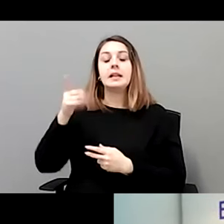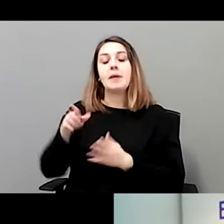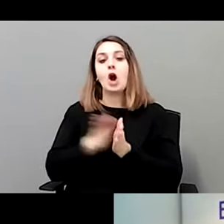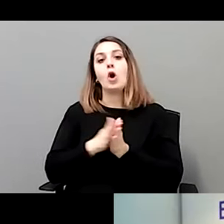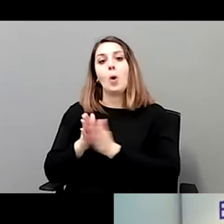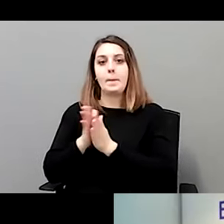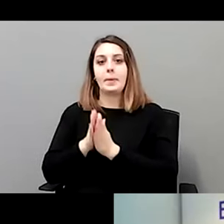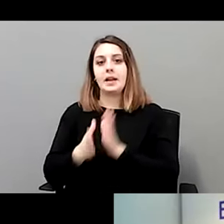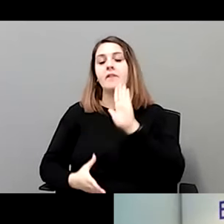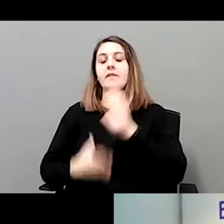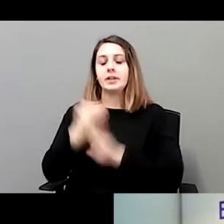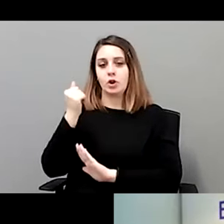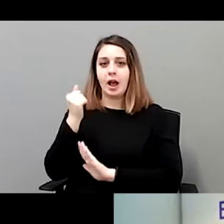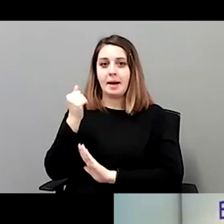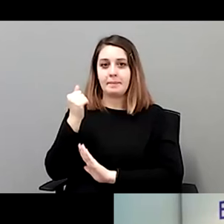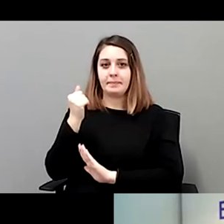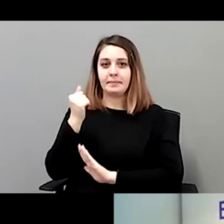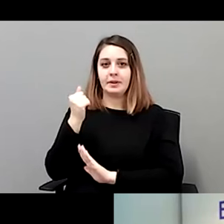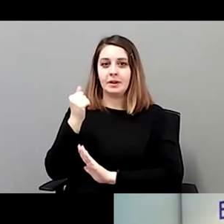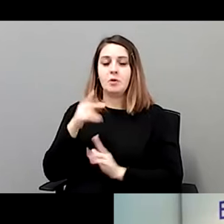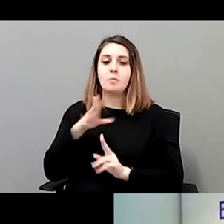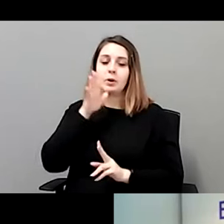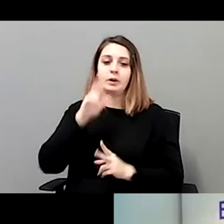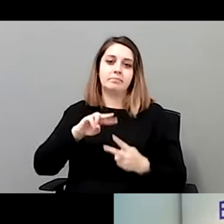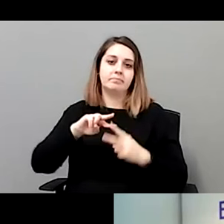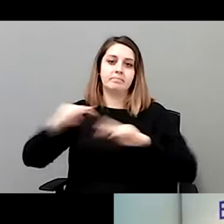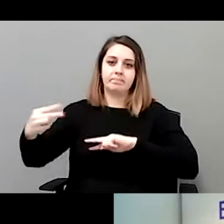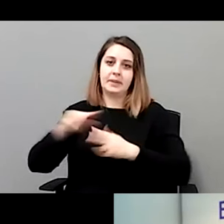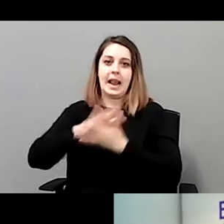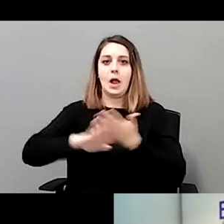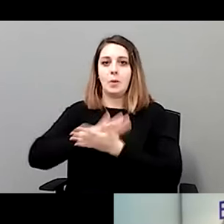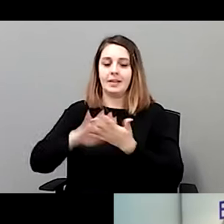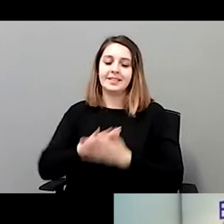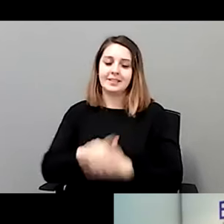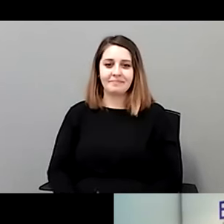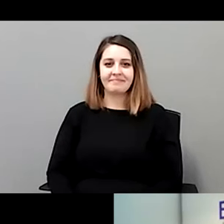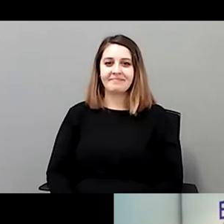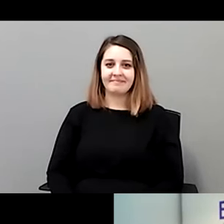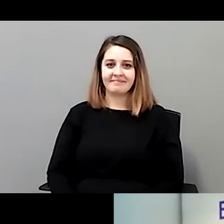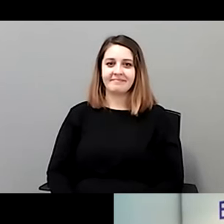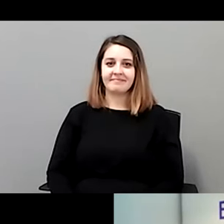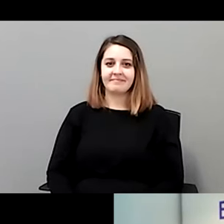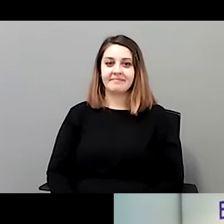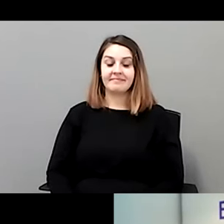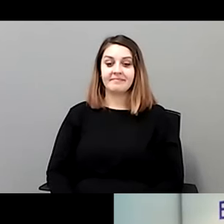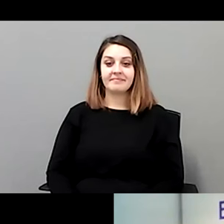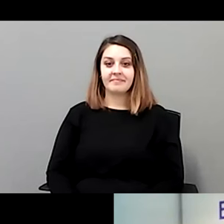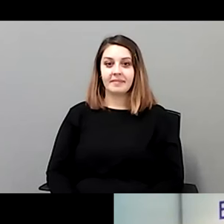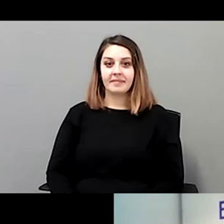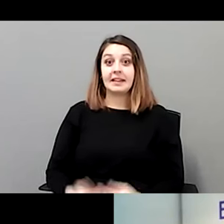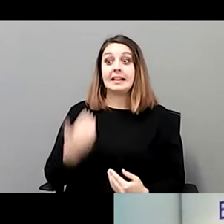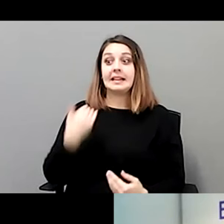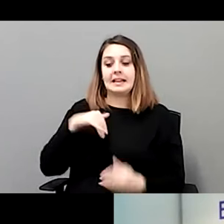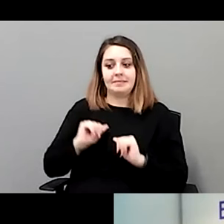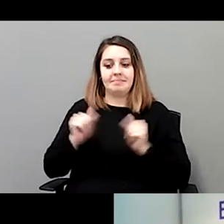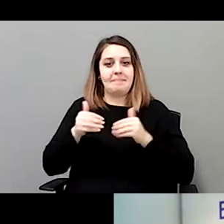de FESORCAM con la interpretación por lengua de signos. Y ahora sí, damos comienzo